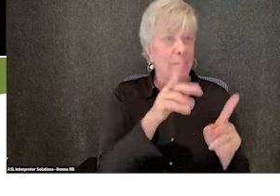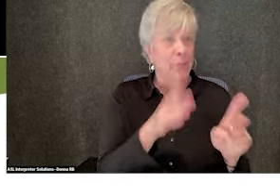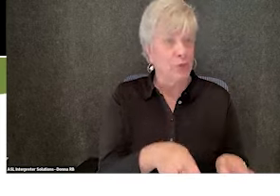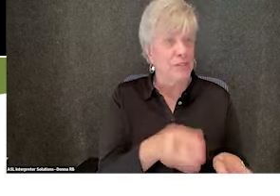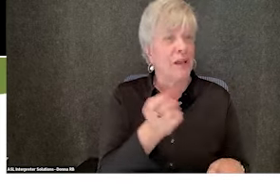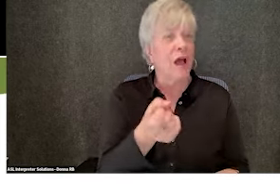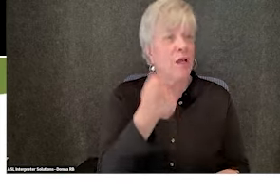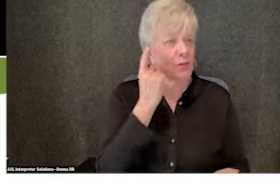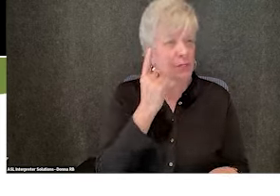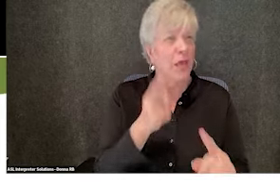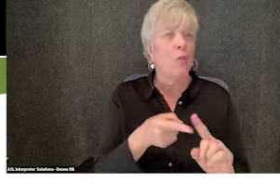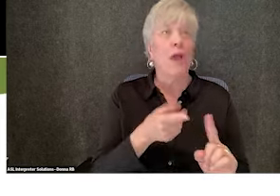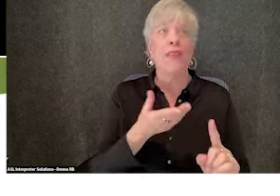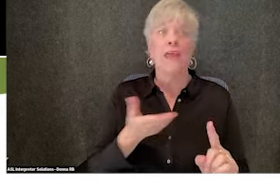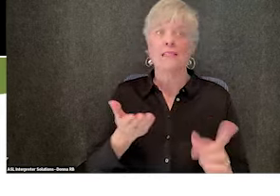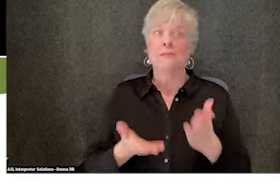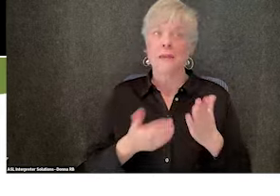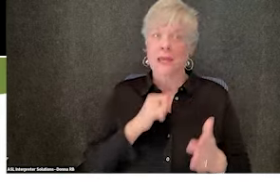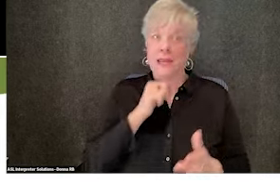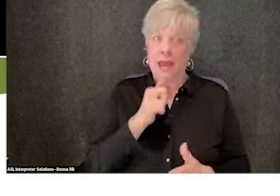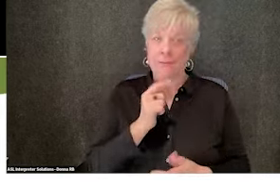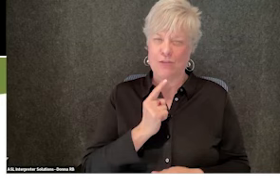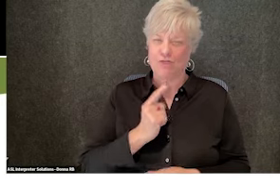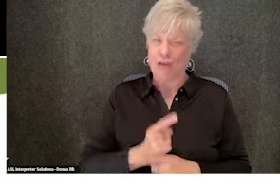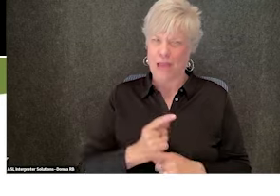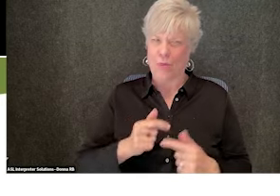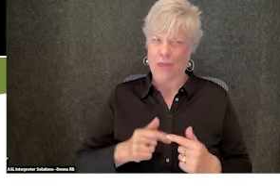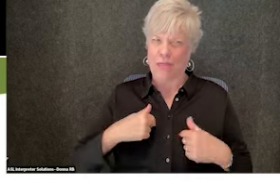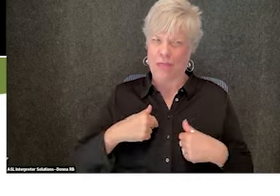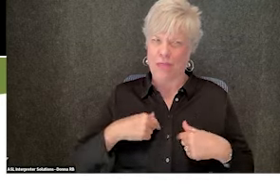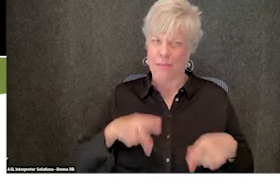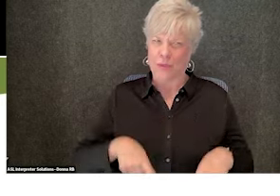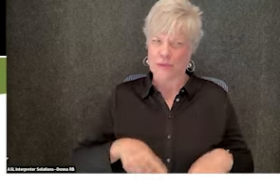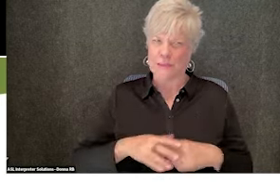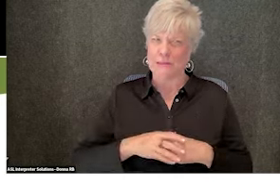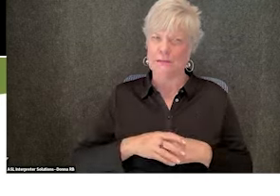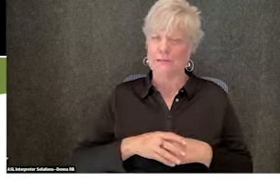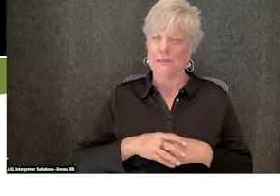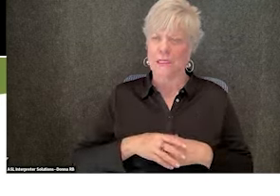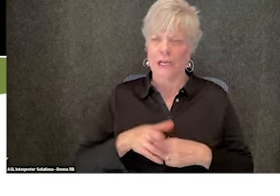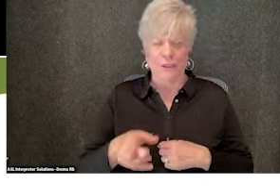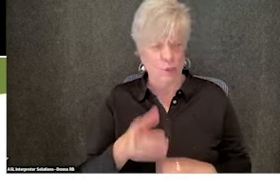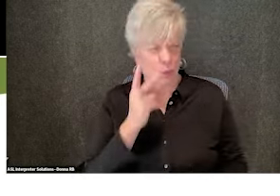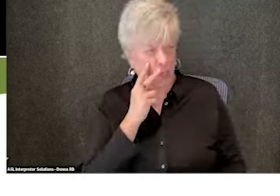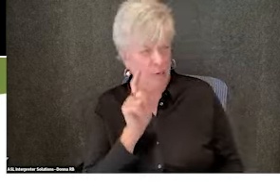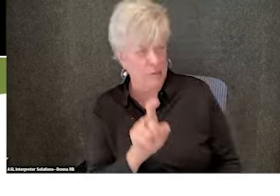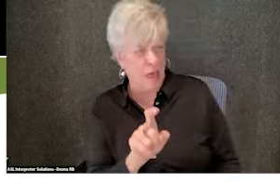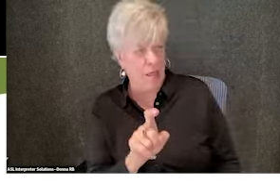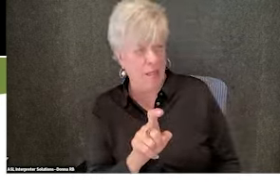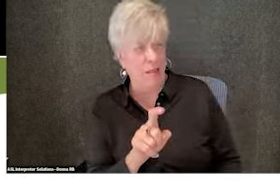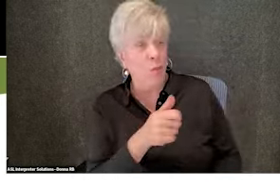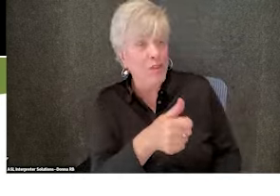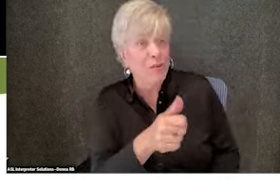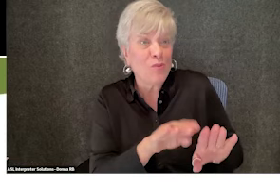veces con los propios hijos de uno se da cuenta porque no está como siempre. Uno se